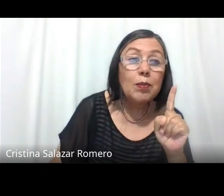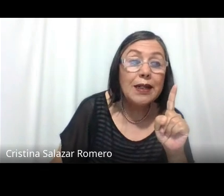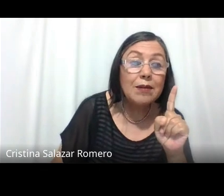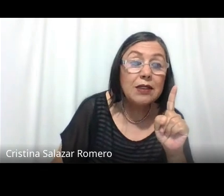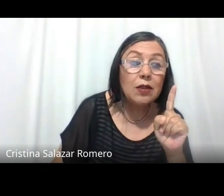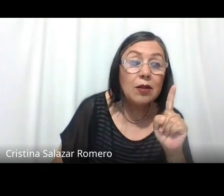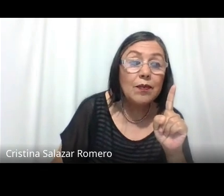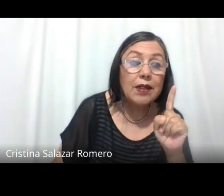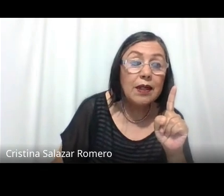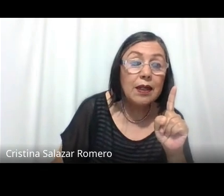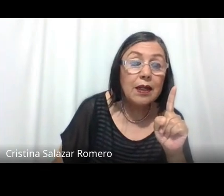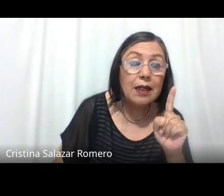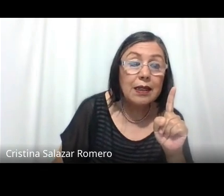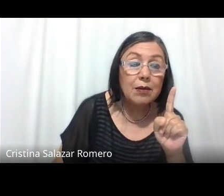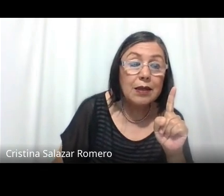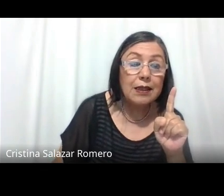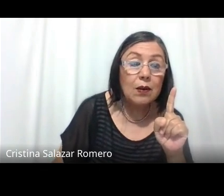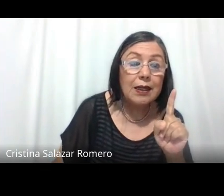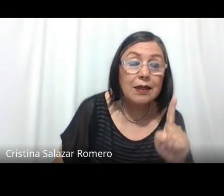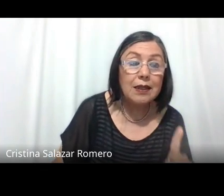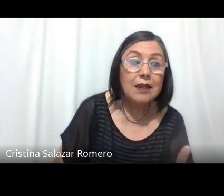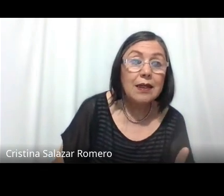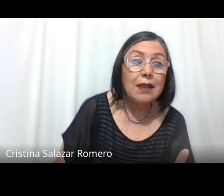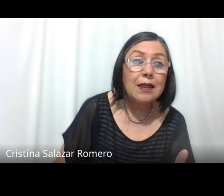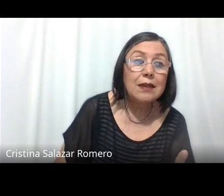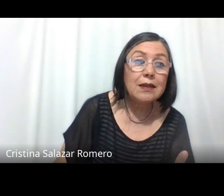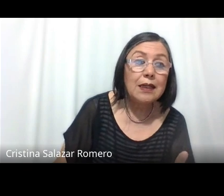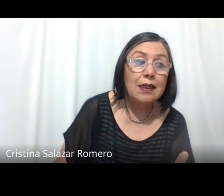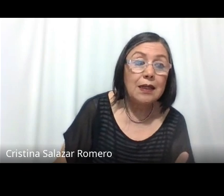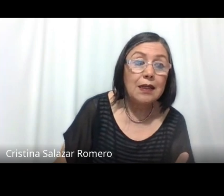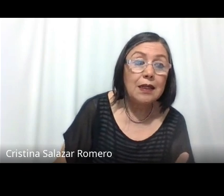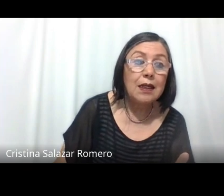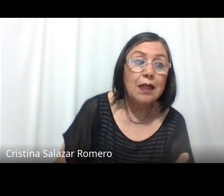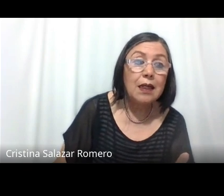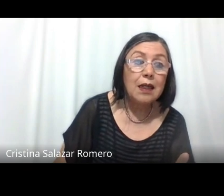Otro parámetro que hay que tomar en cuenta es